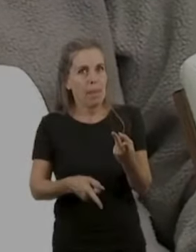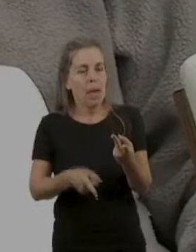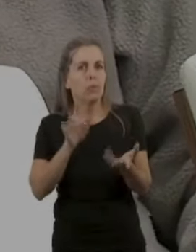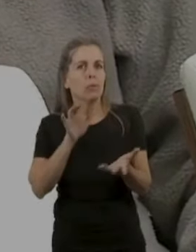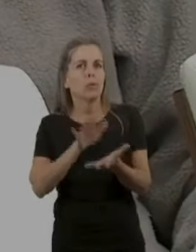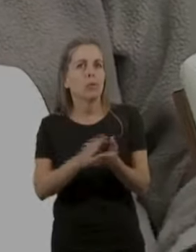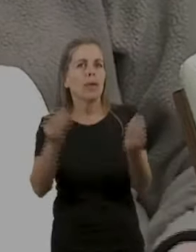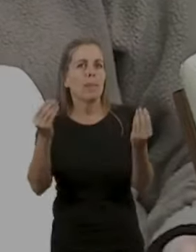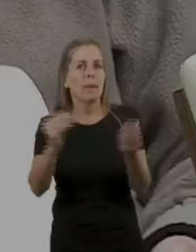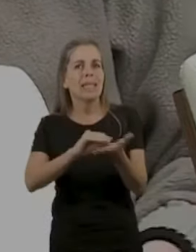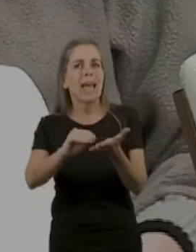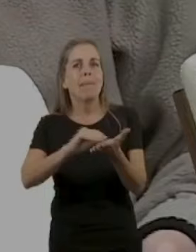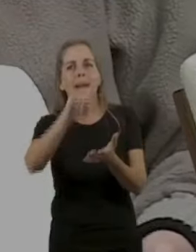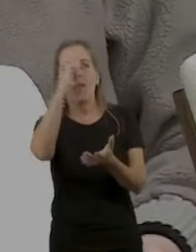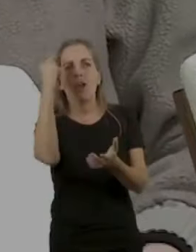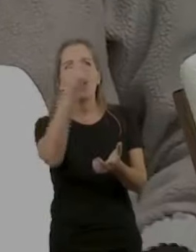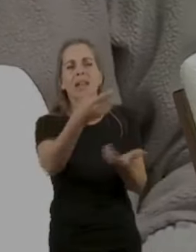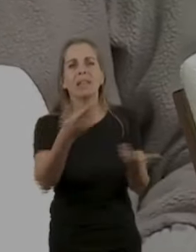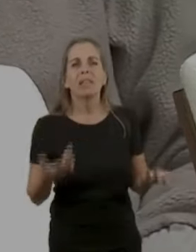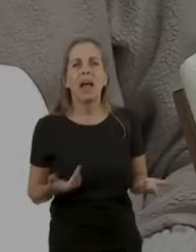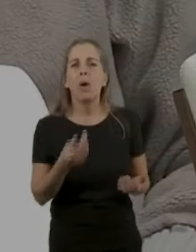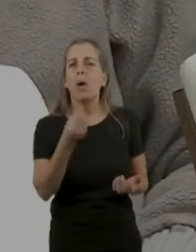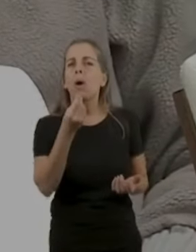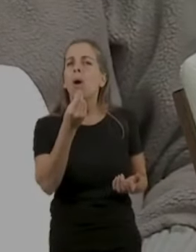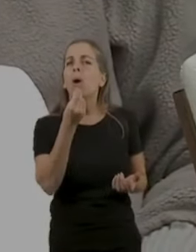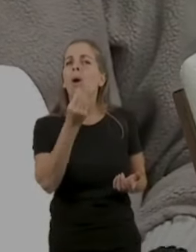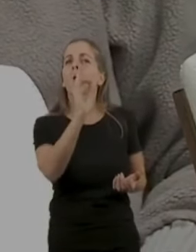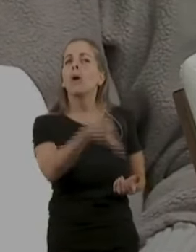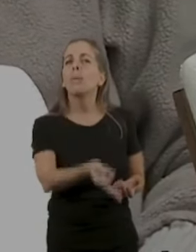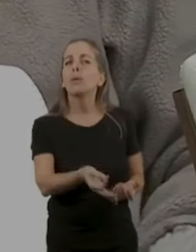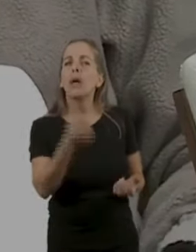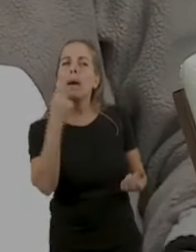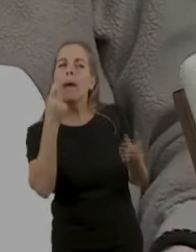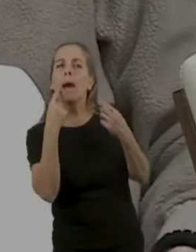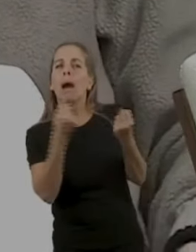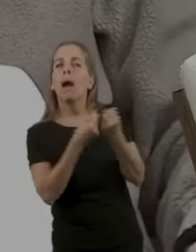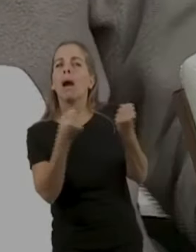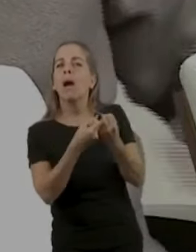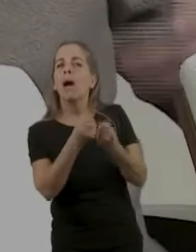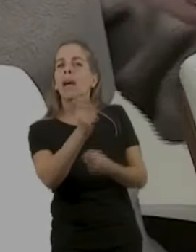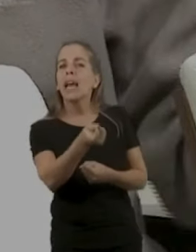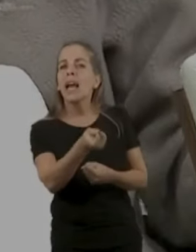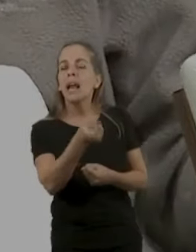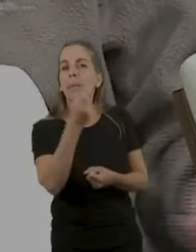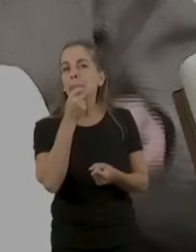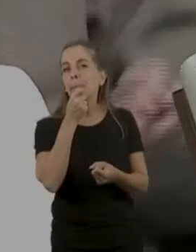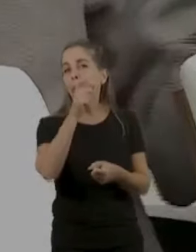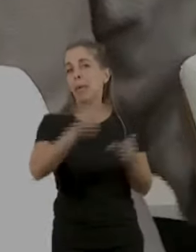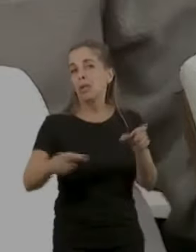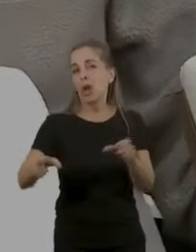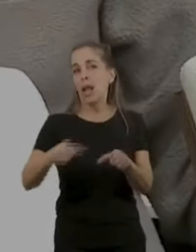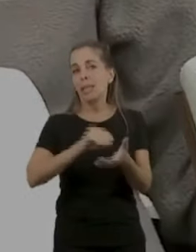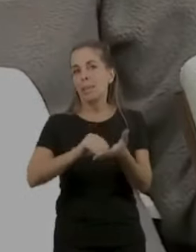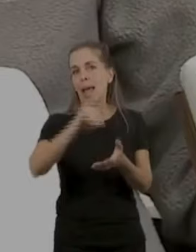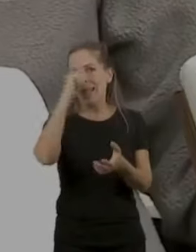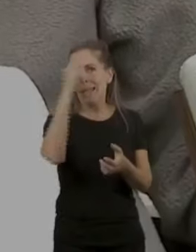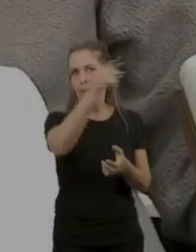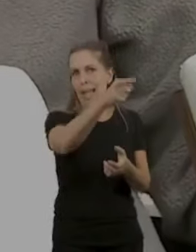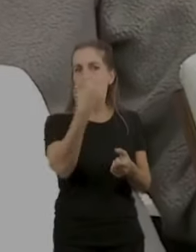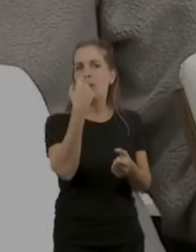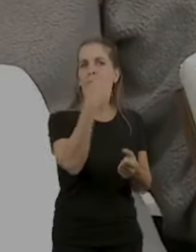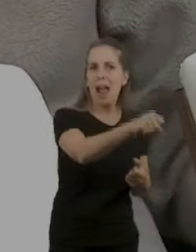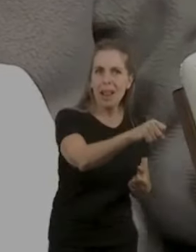empleados estatales Cómo se va a ser efectivo el el control de quién no pudo ir a trabajar porque faltaba servicio